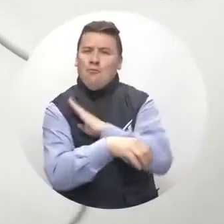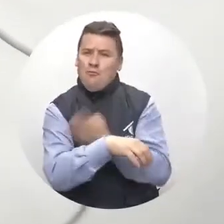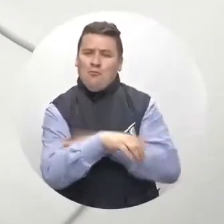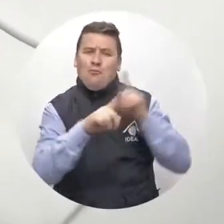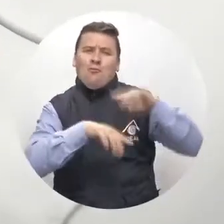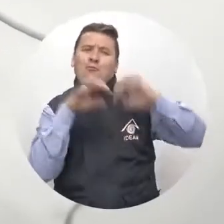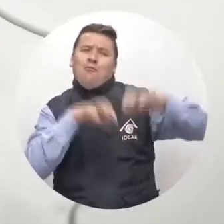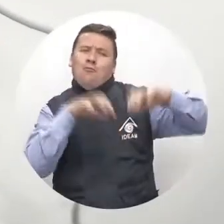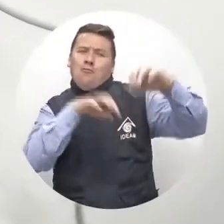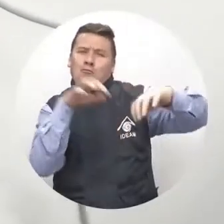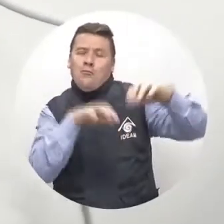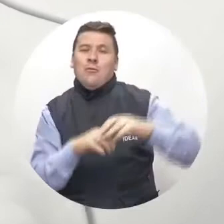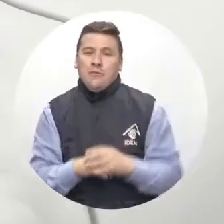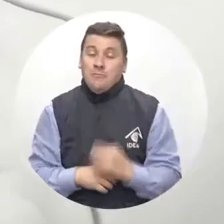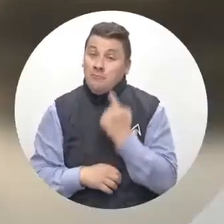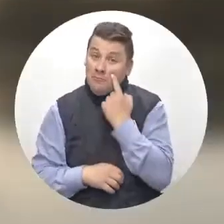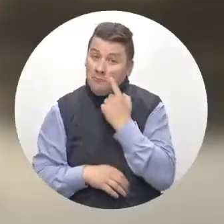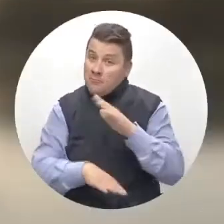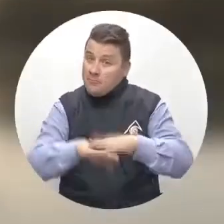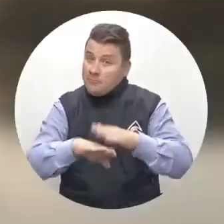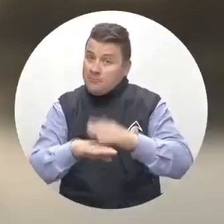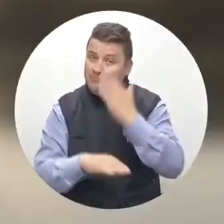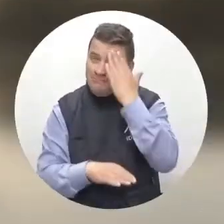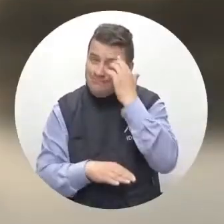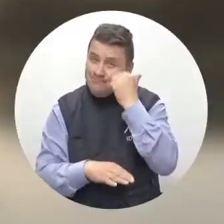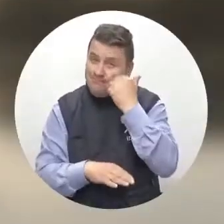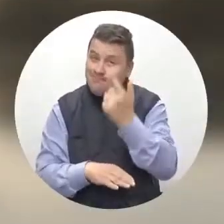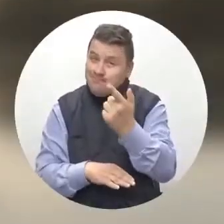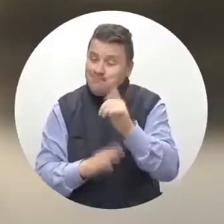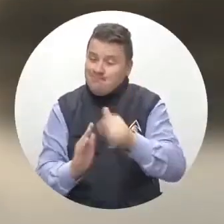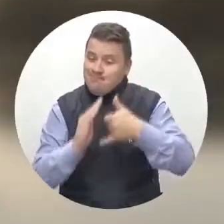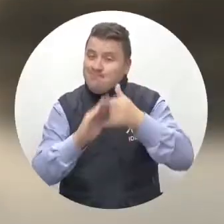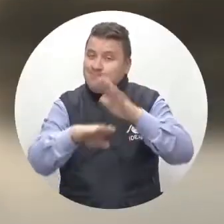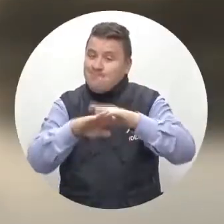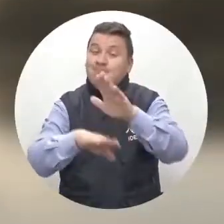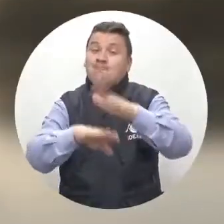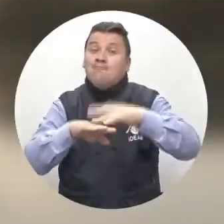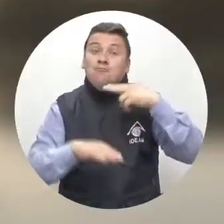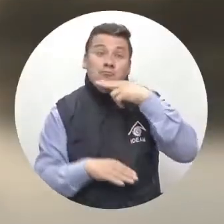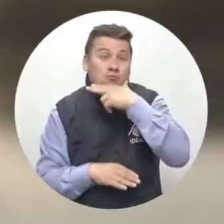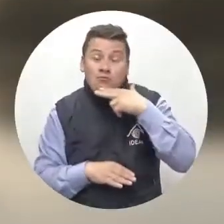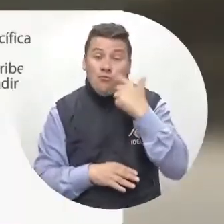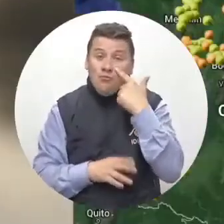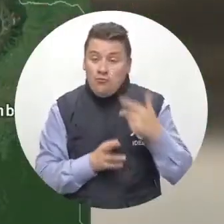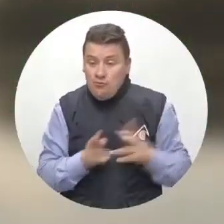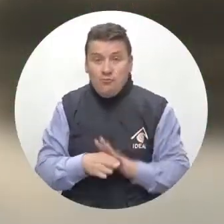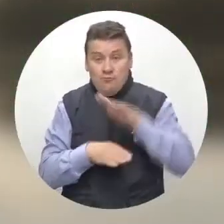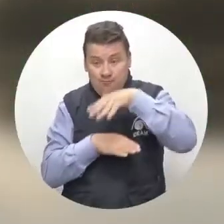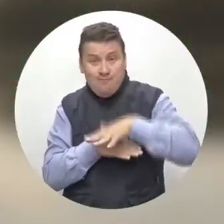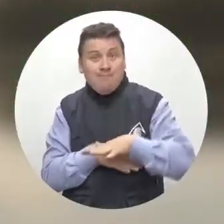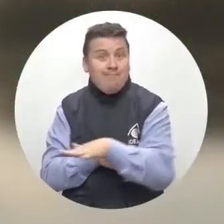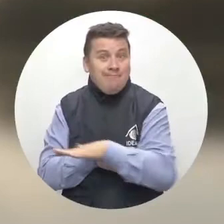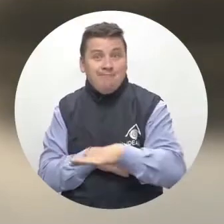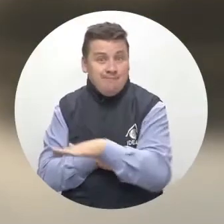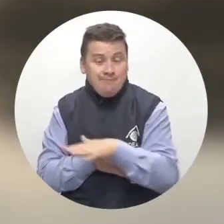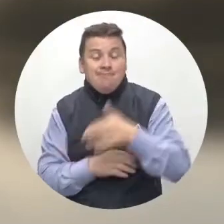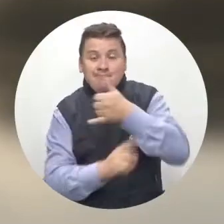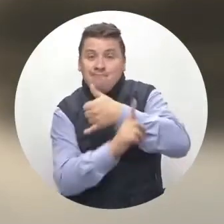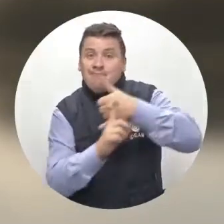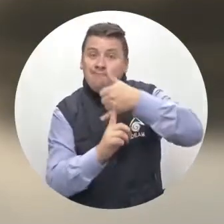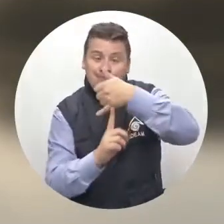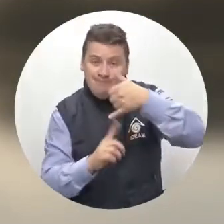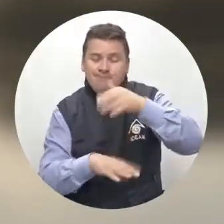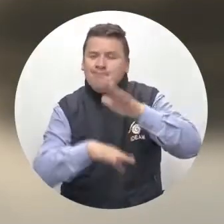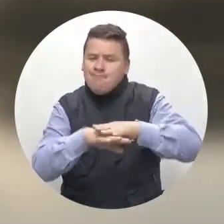intensamente. Mucha atención a las principales alertas del IDEAM. Hay alerta roja por desbordamientos en ríos de la región